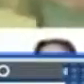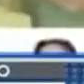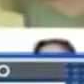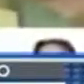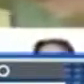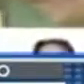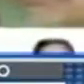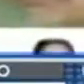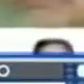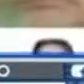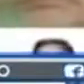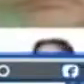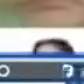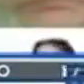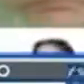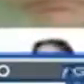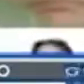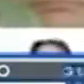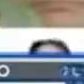de sus expresiones